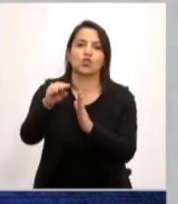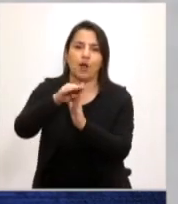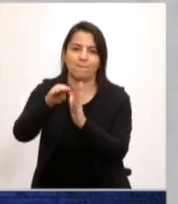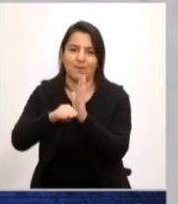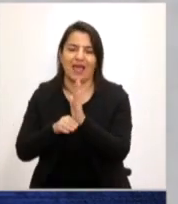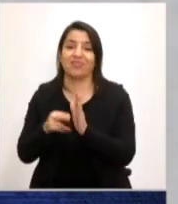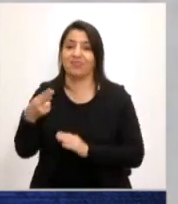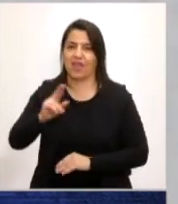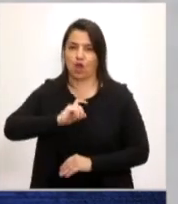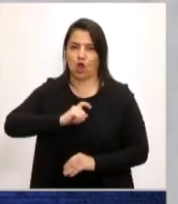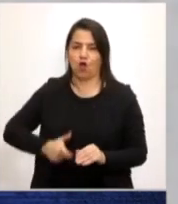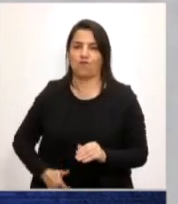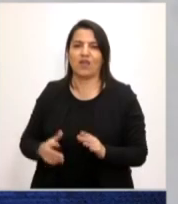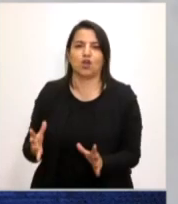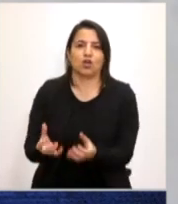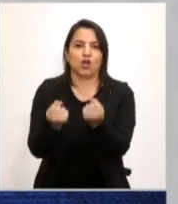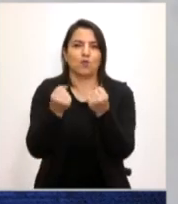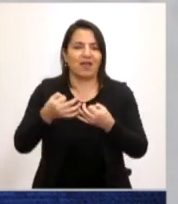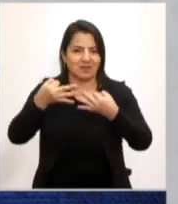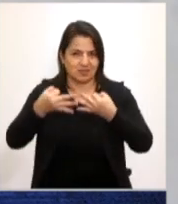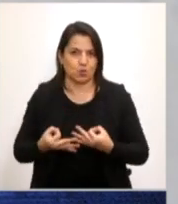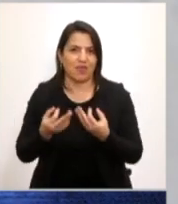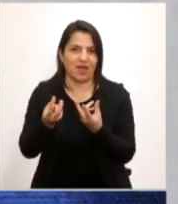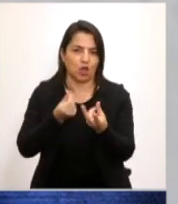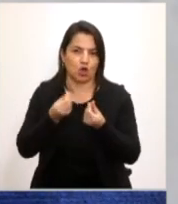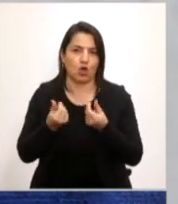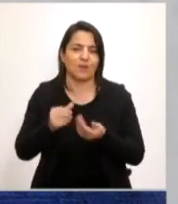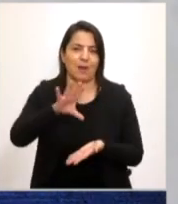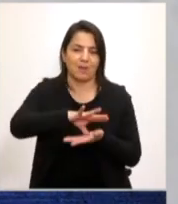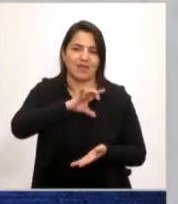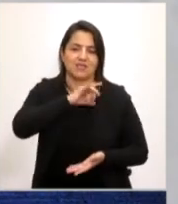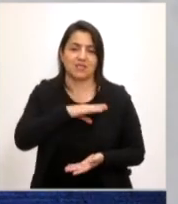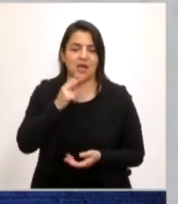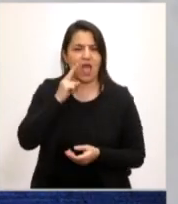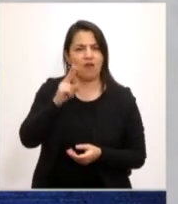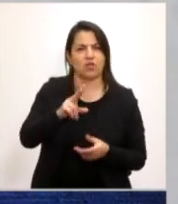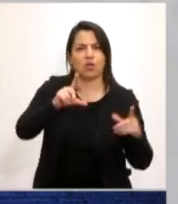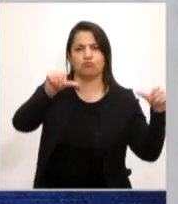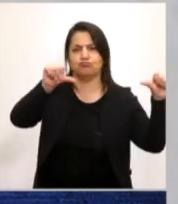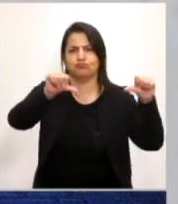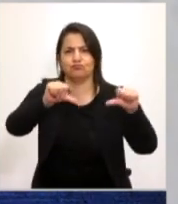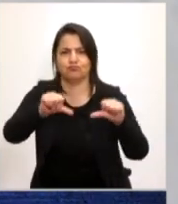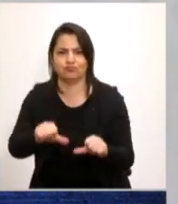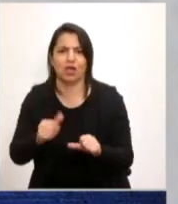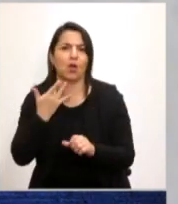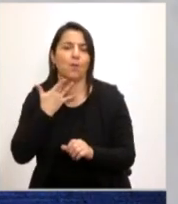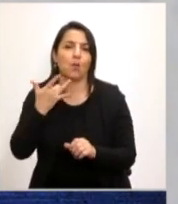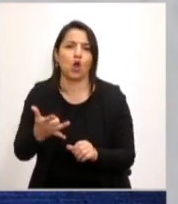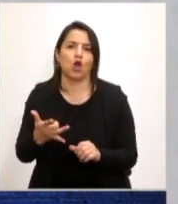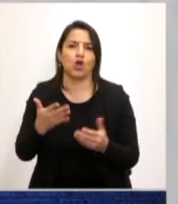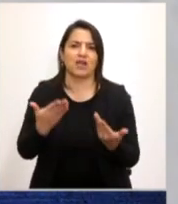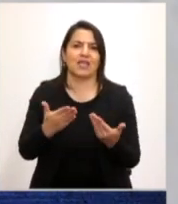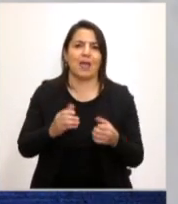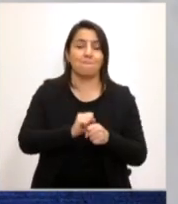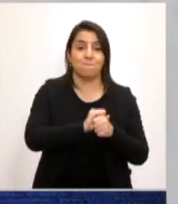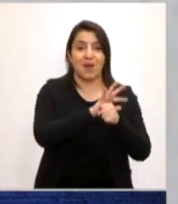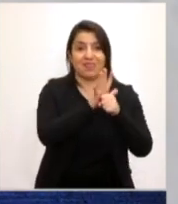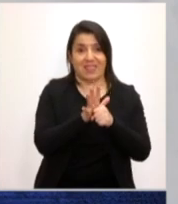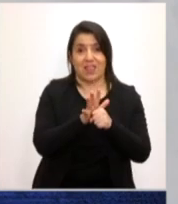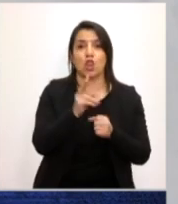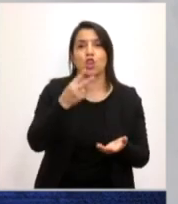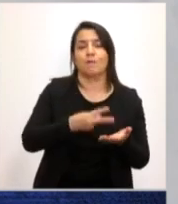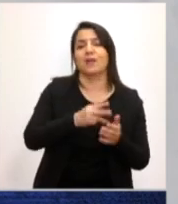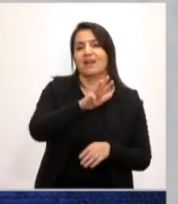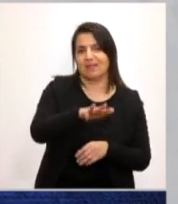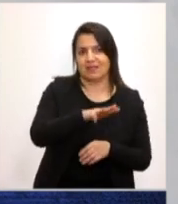Gobierno por recuperar la estabilidad económica del país, que ha visto deteriorada severamente por causa de la prolongada pandemia del COVID-19